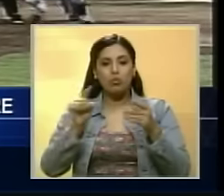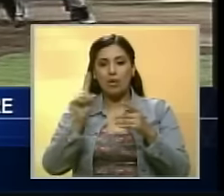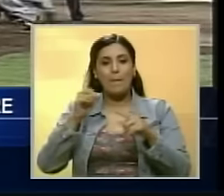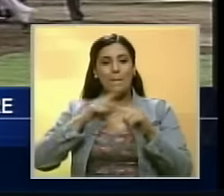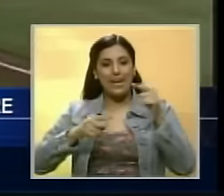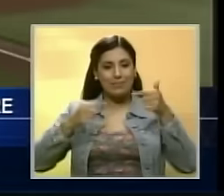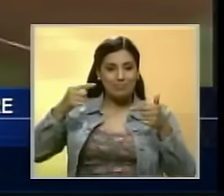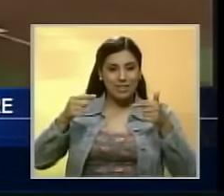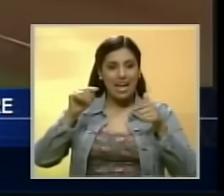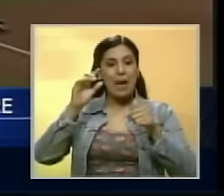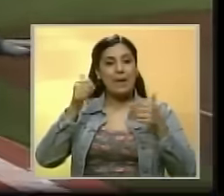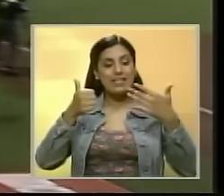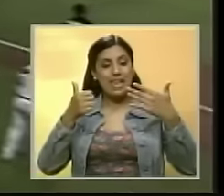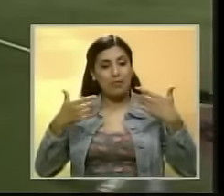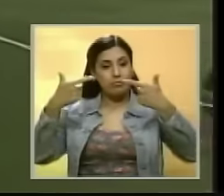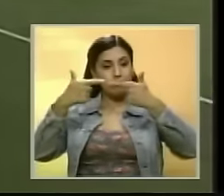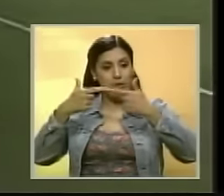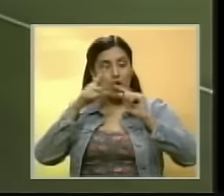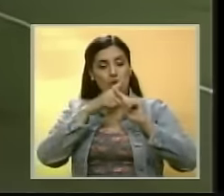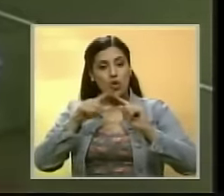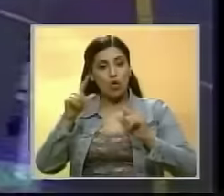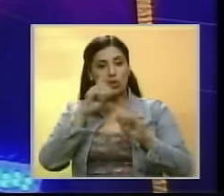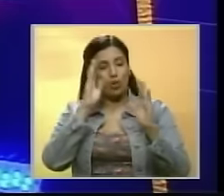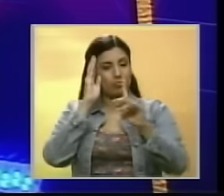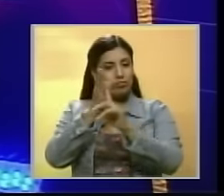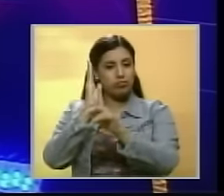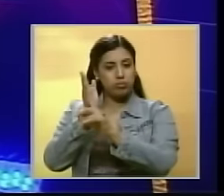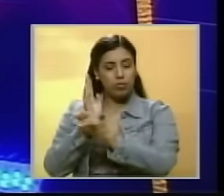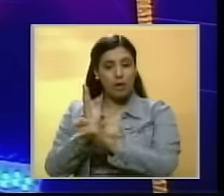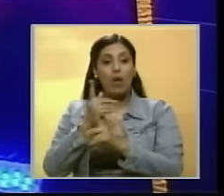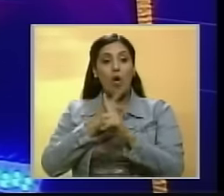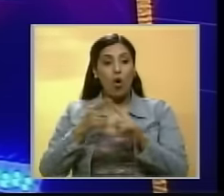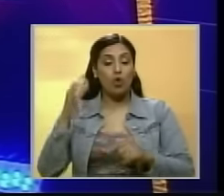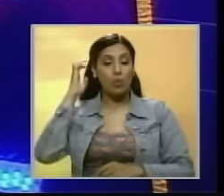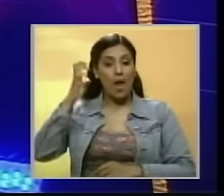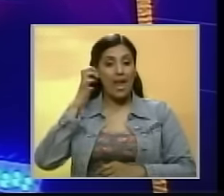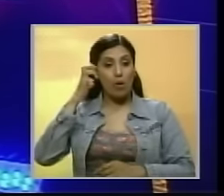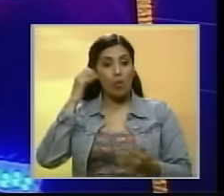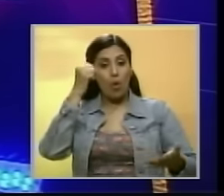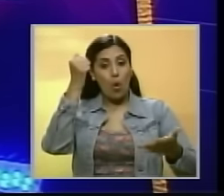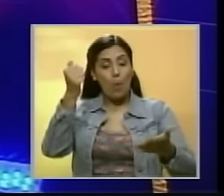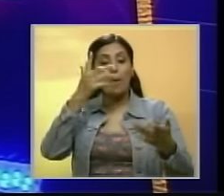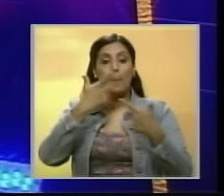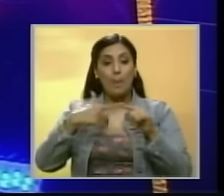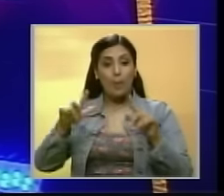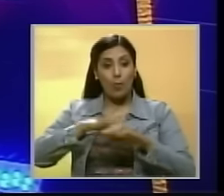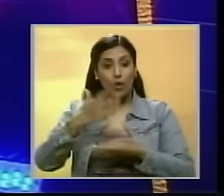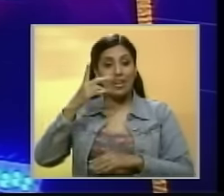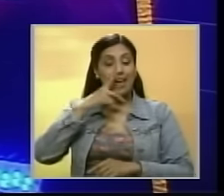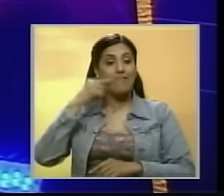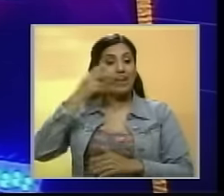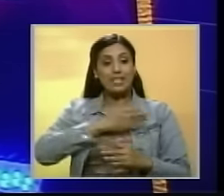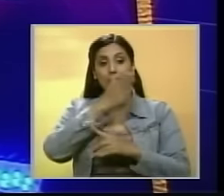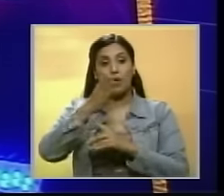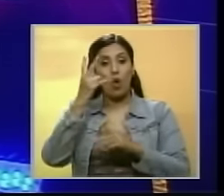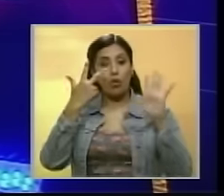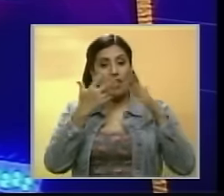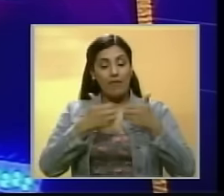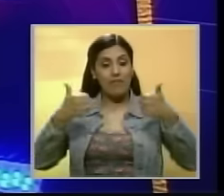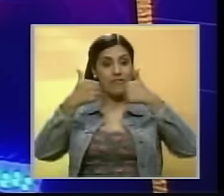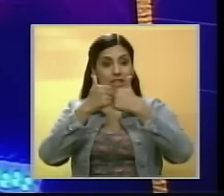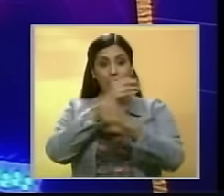mantienen los seis clasificados a los playoff y las series directas seguimos con la Eurocopa porque Francia se convirtió en el primer clasificado a los octavos de final